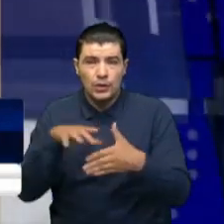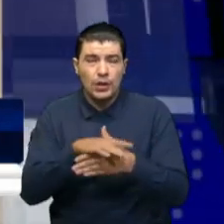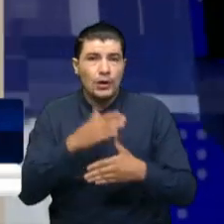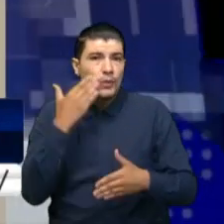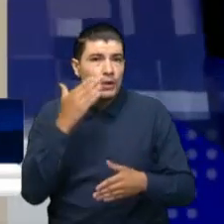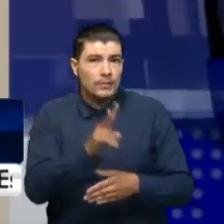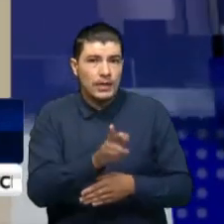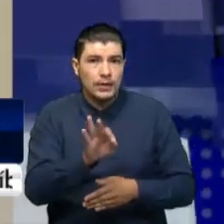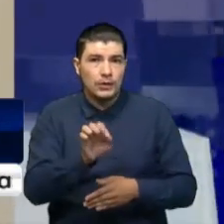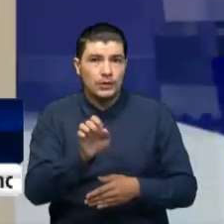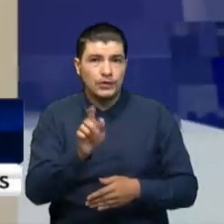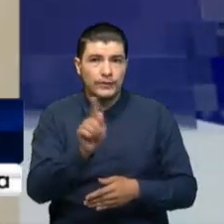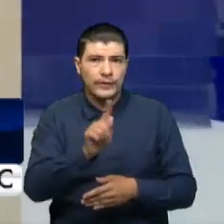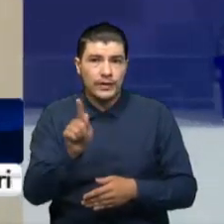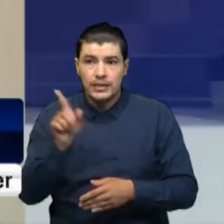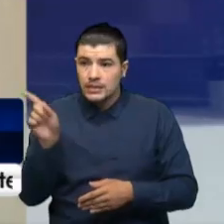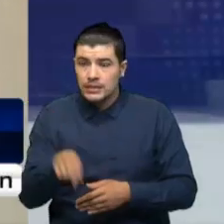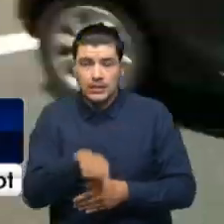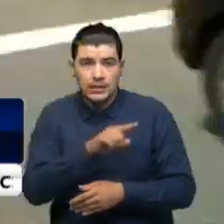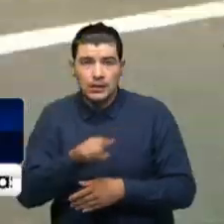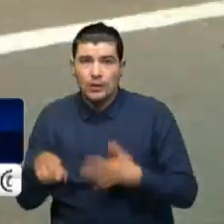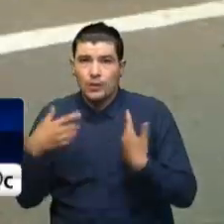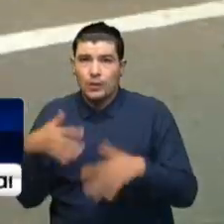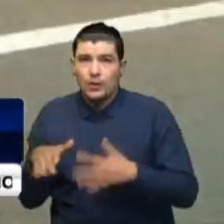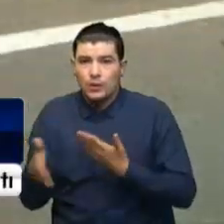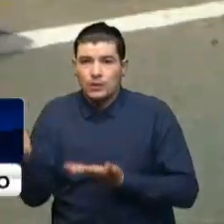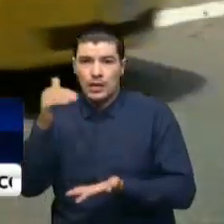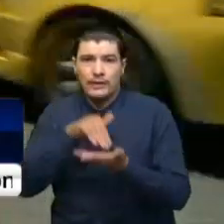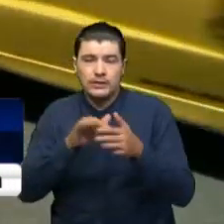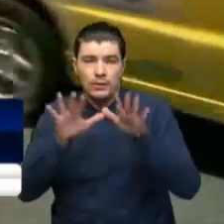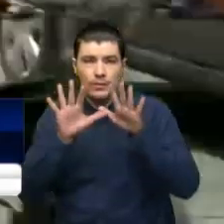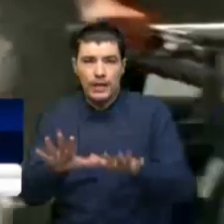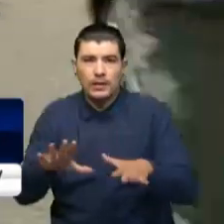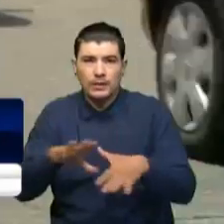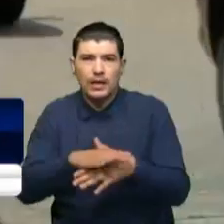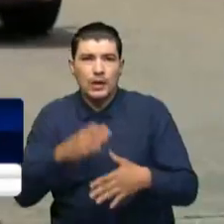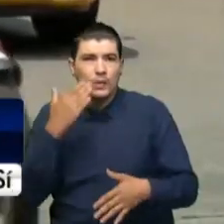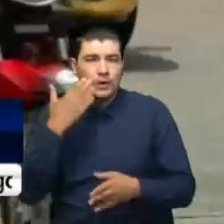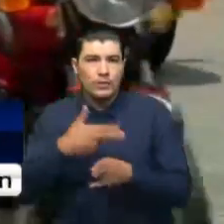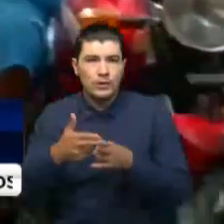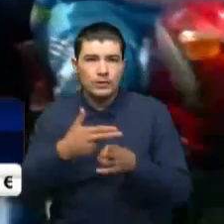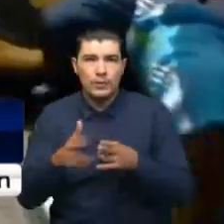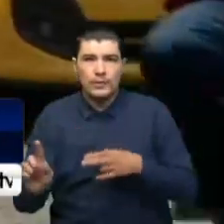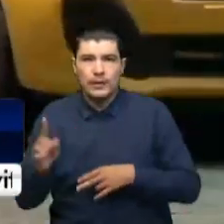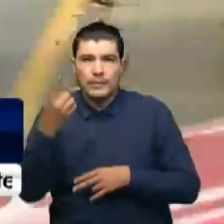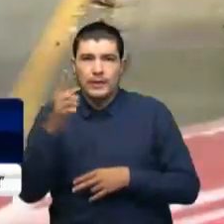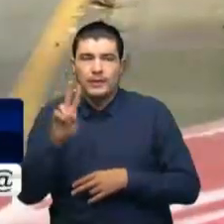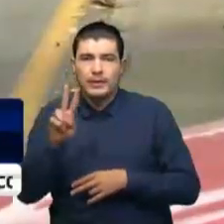febrero. De no ser así, habría un nuevo paro de taxistas el próximo 1 de marzo.